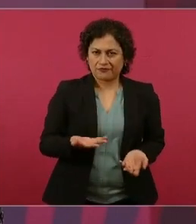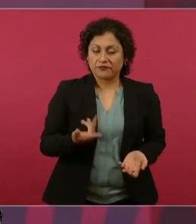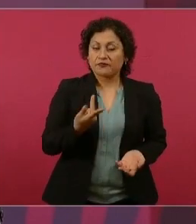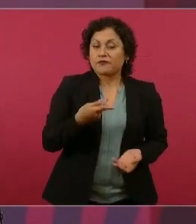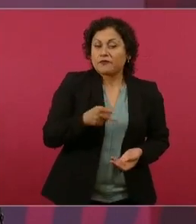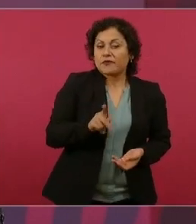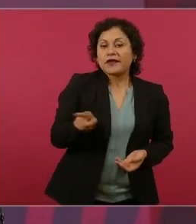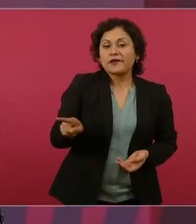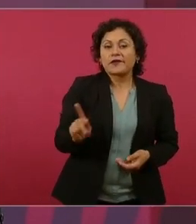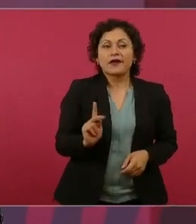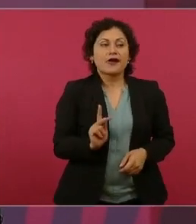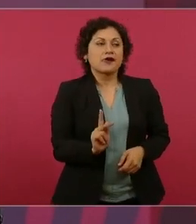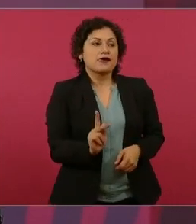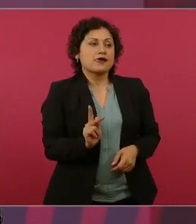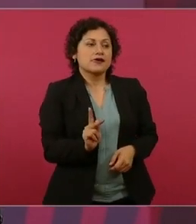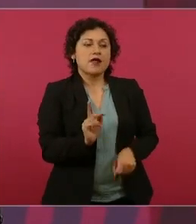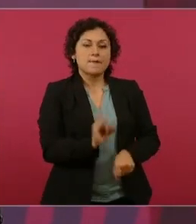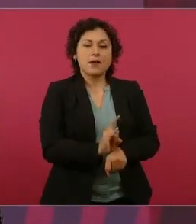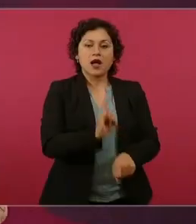de democracia,